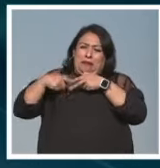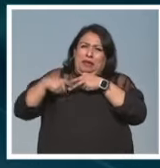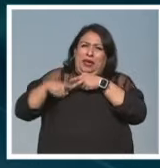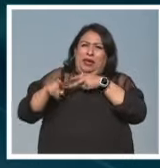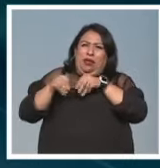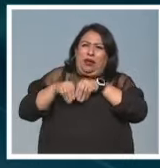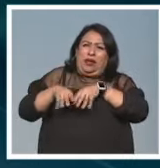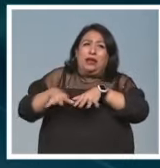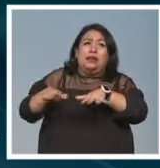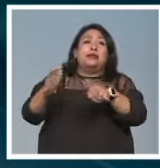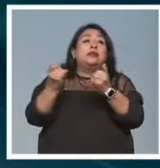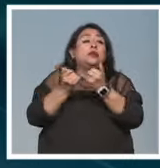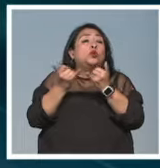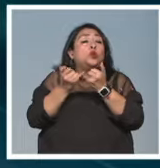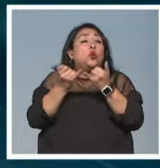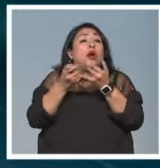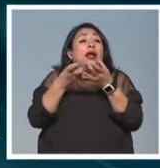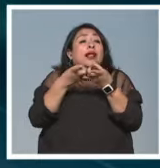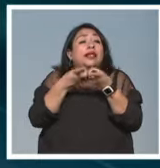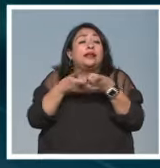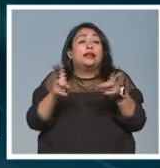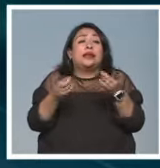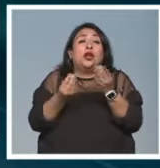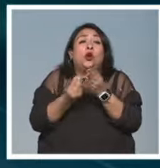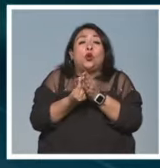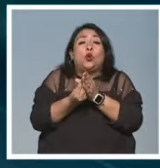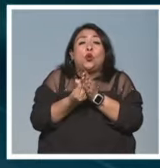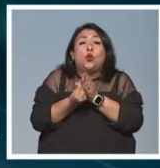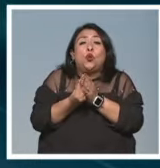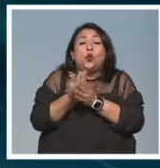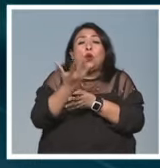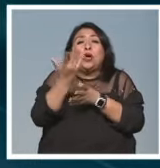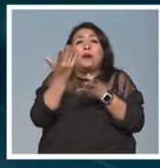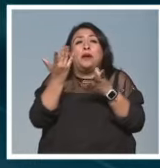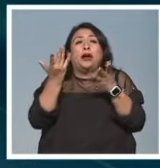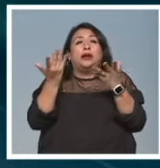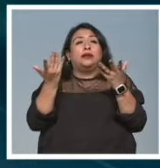también desarrollando los nuevos